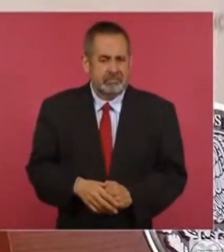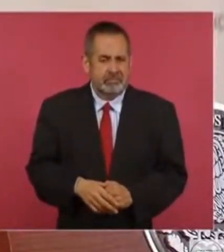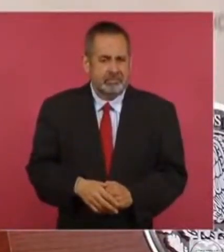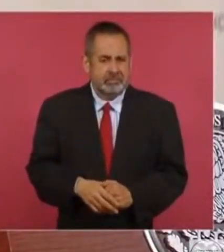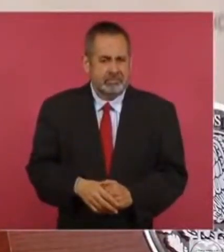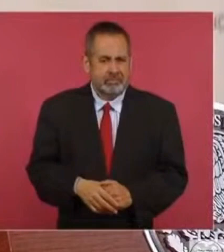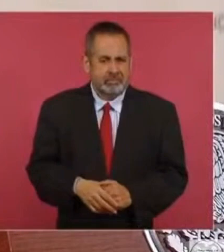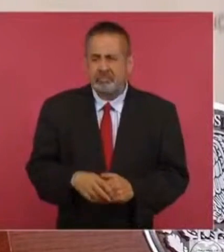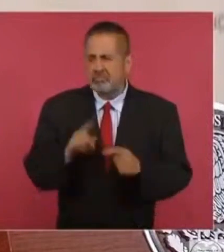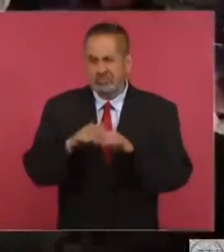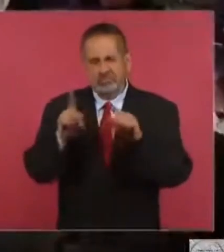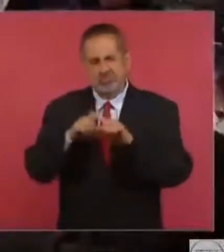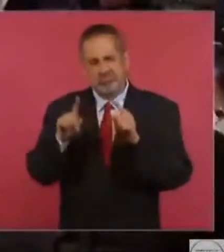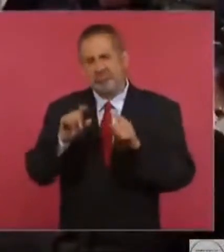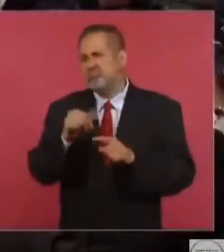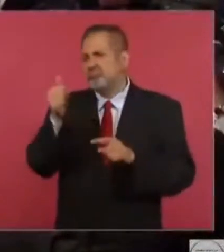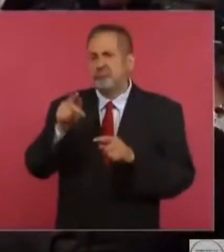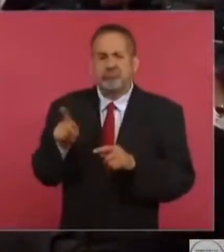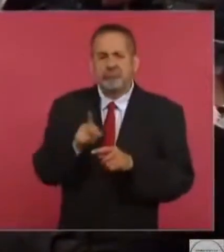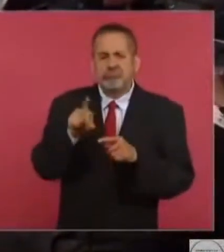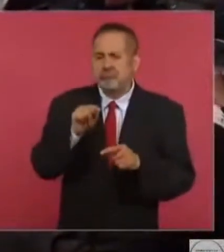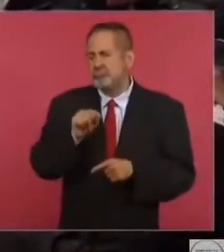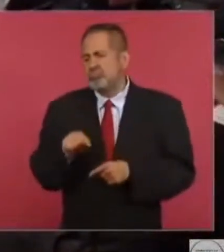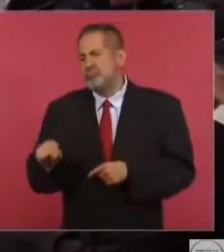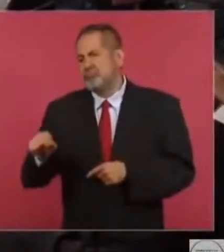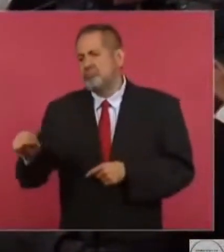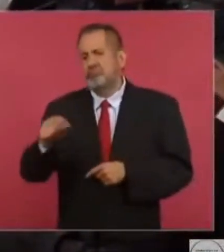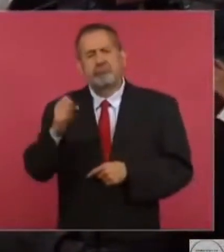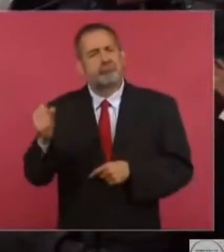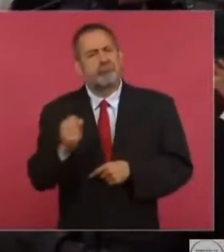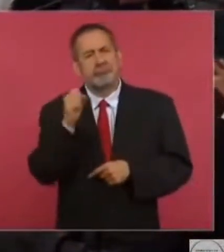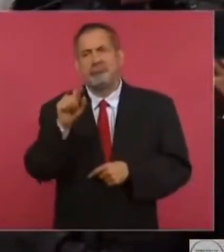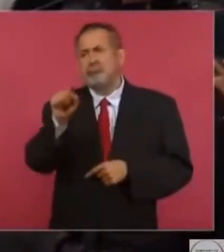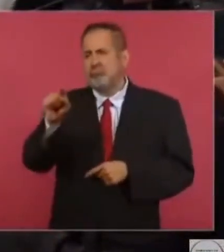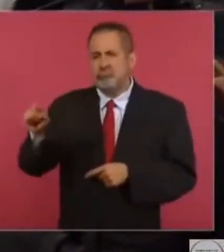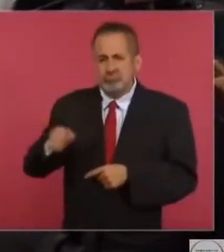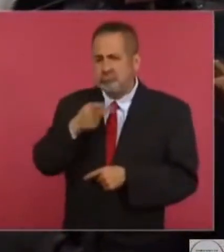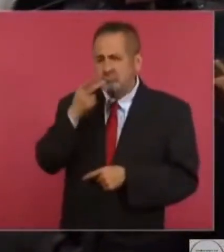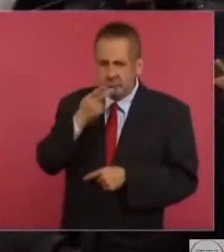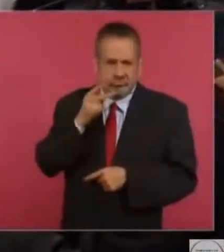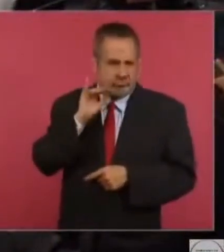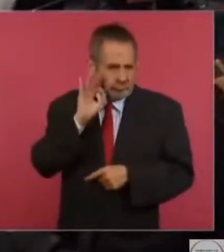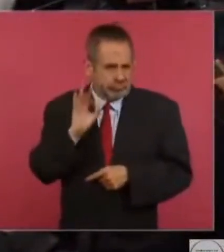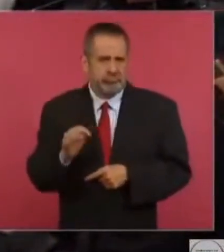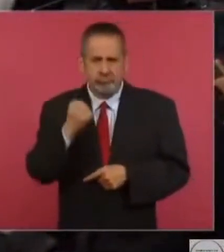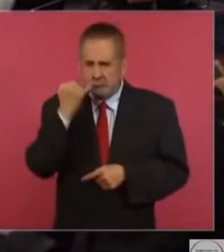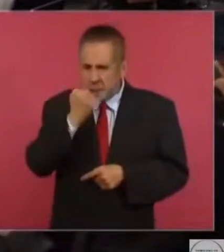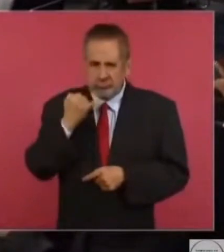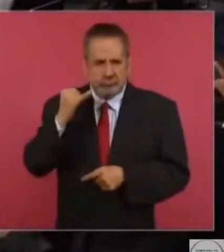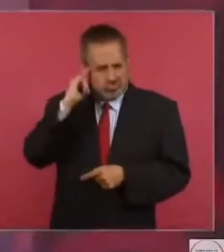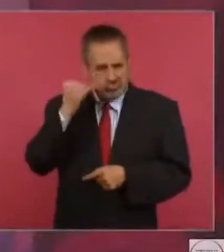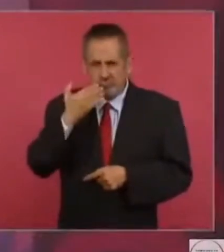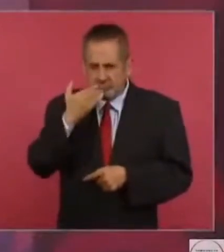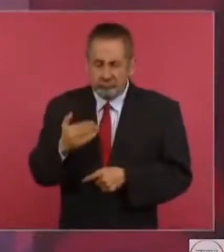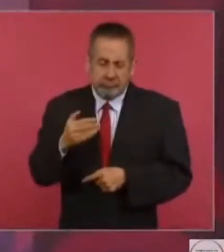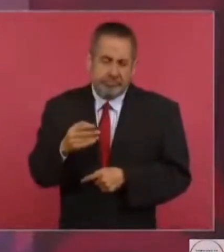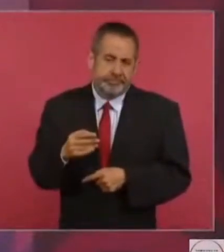A diferencia de otros pueblos, afortunadamente eso no se repite en Oaxaca.